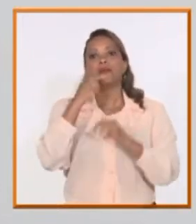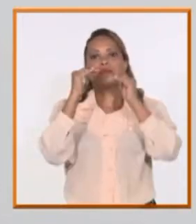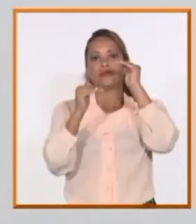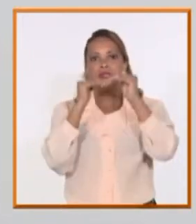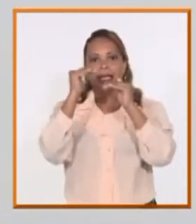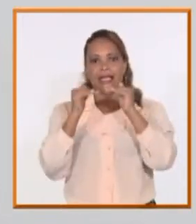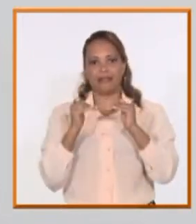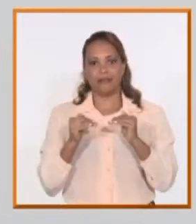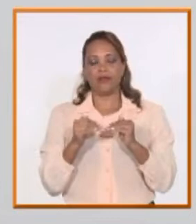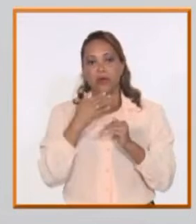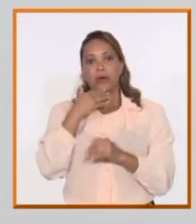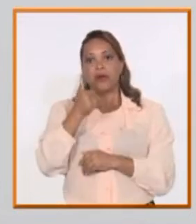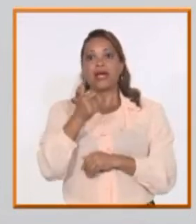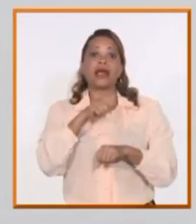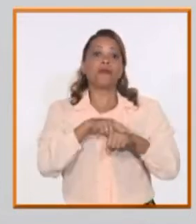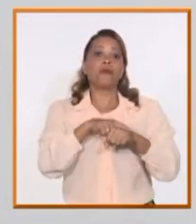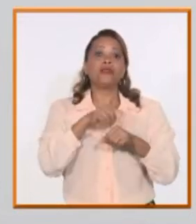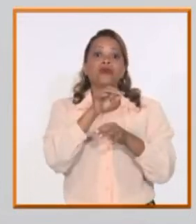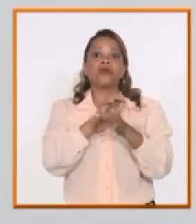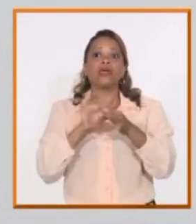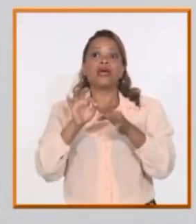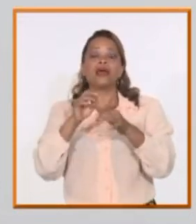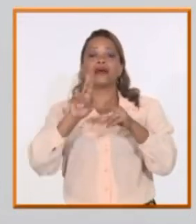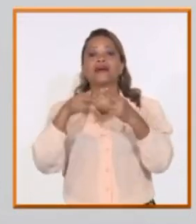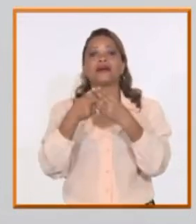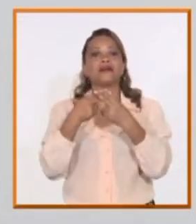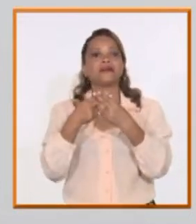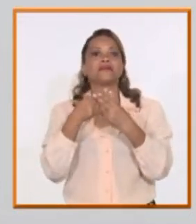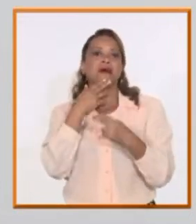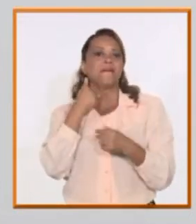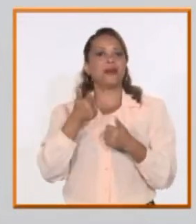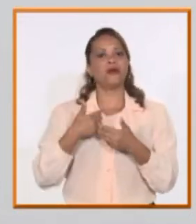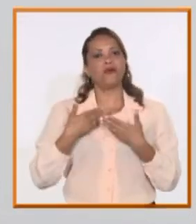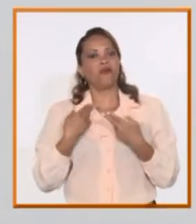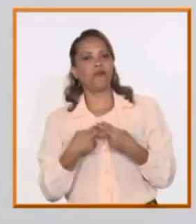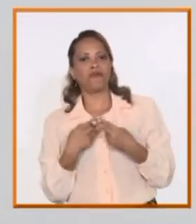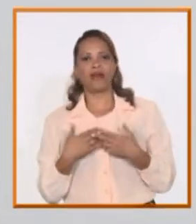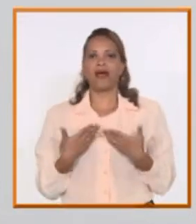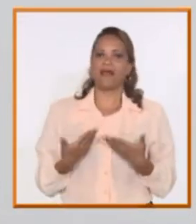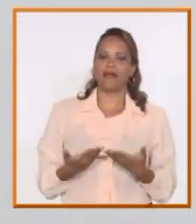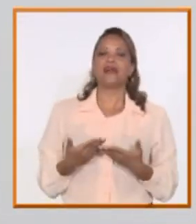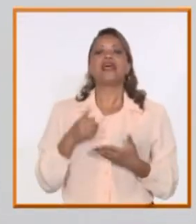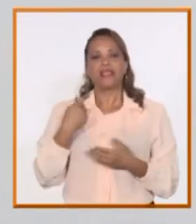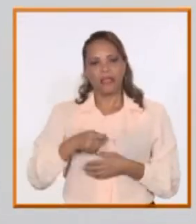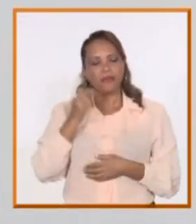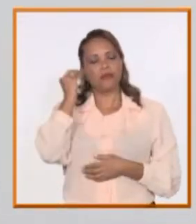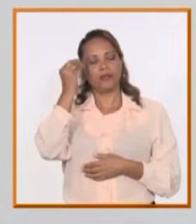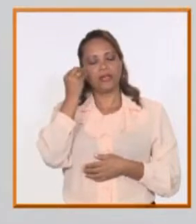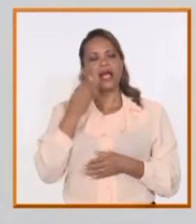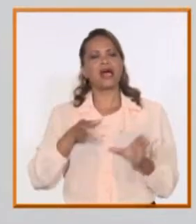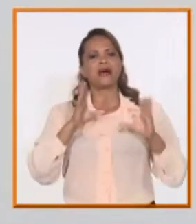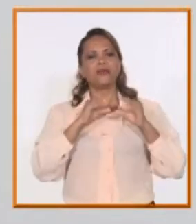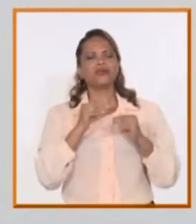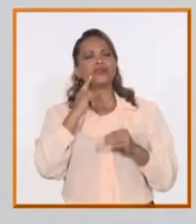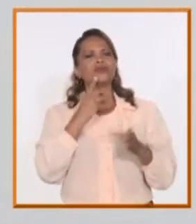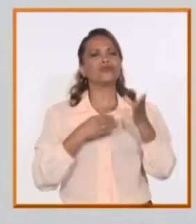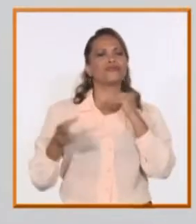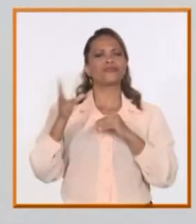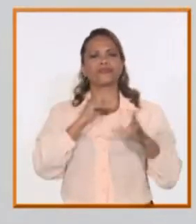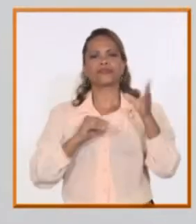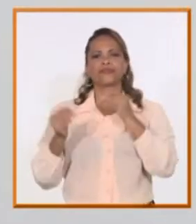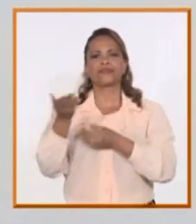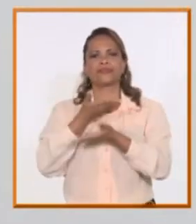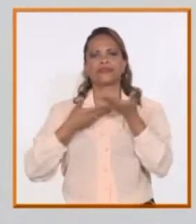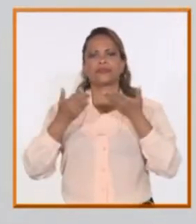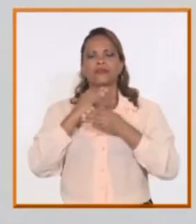buen lugar, a la hora del sorteo, también vas mejor. Vas mejor. Claro. Entonces tenemos que pensar en eso. Anoche mismo nosotros estábamos hablando